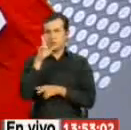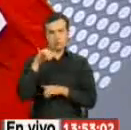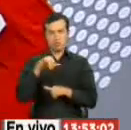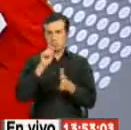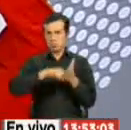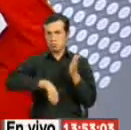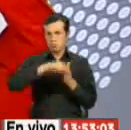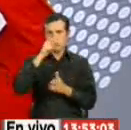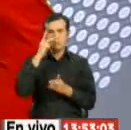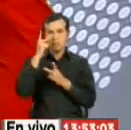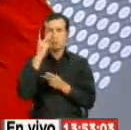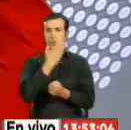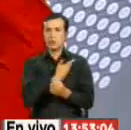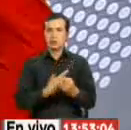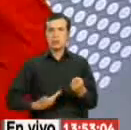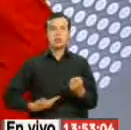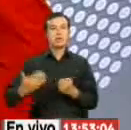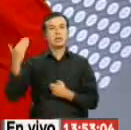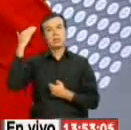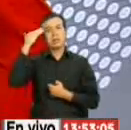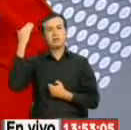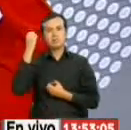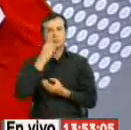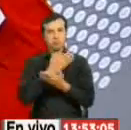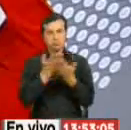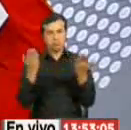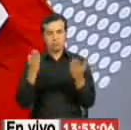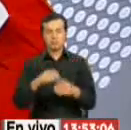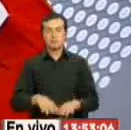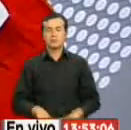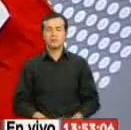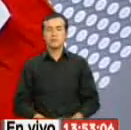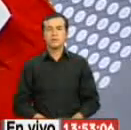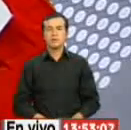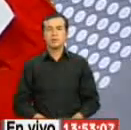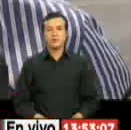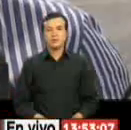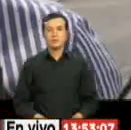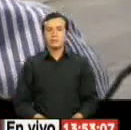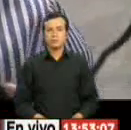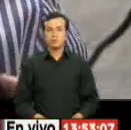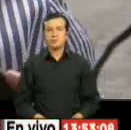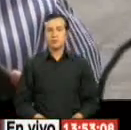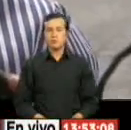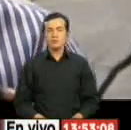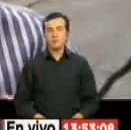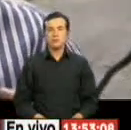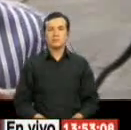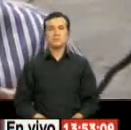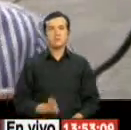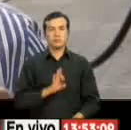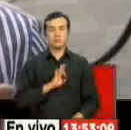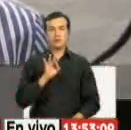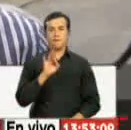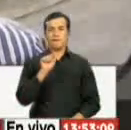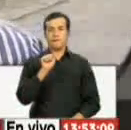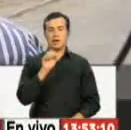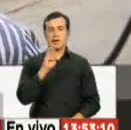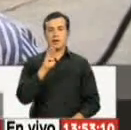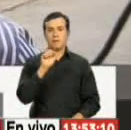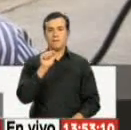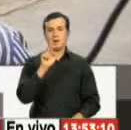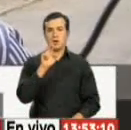presidente tito manjarrez que menciona y confirma este detalle el profesor favaro regresa el